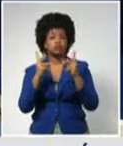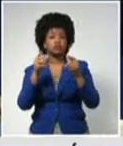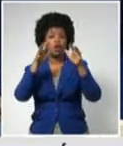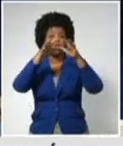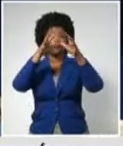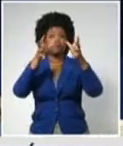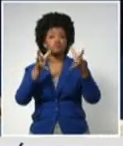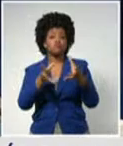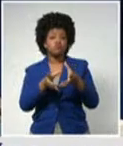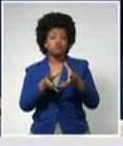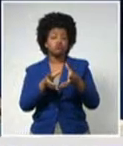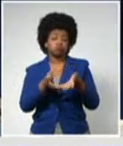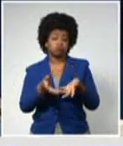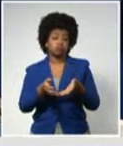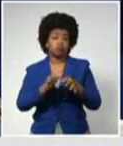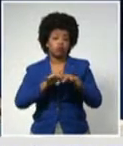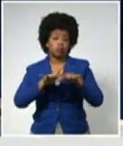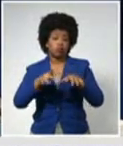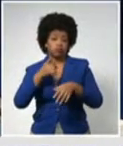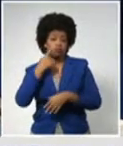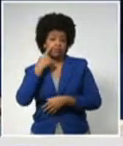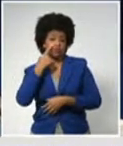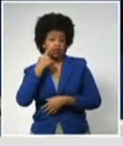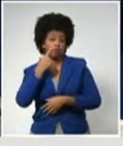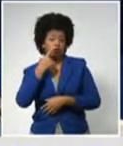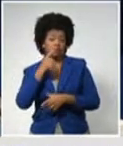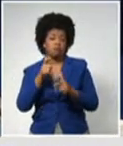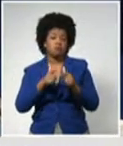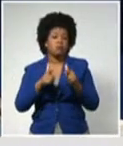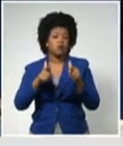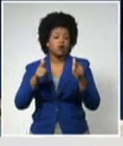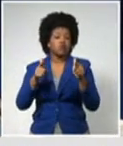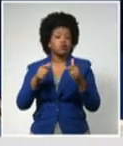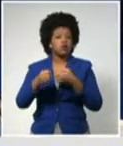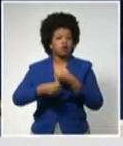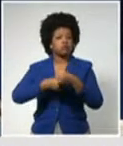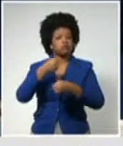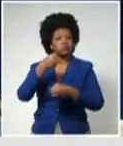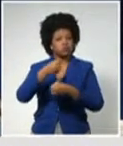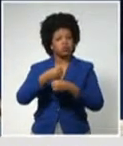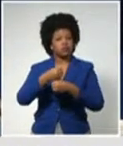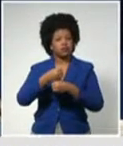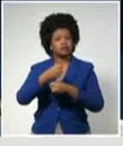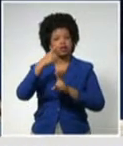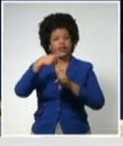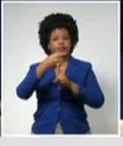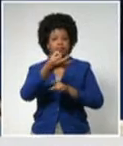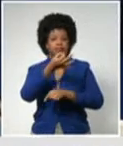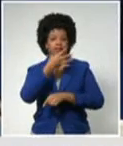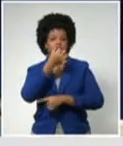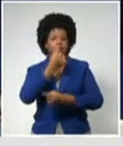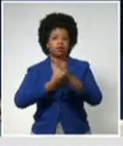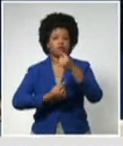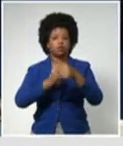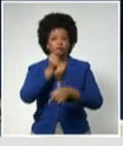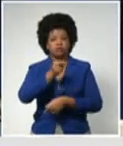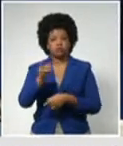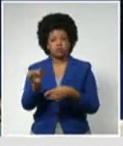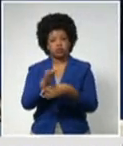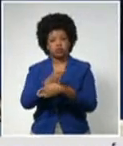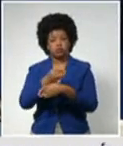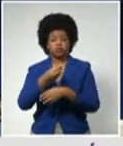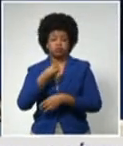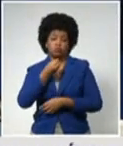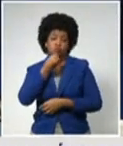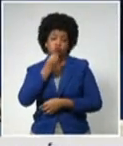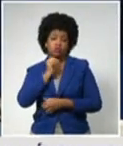pues indiscutiblemente se incrementa el número de casos en los cuales se está utilizando. Es lo que podemos